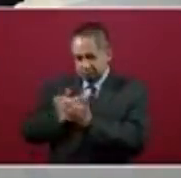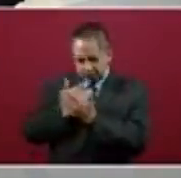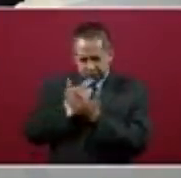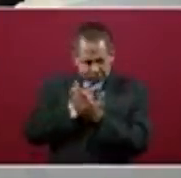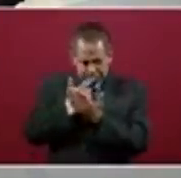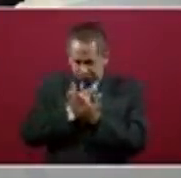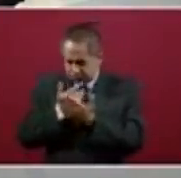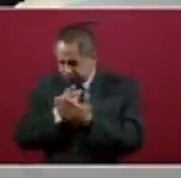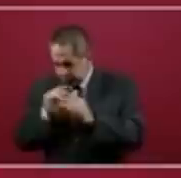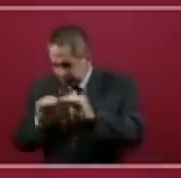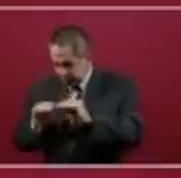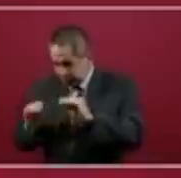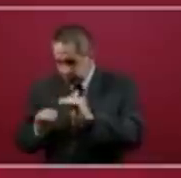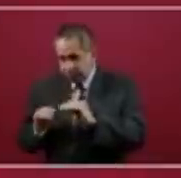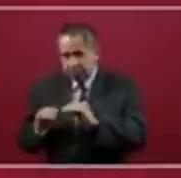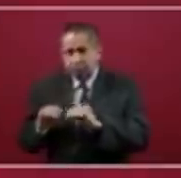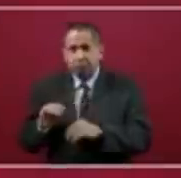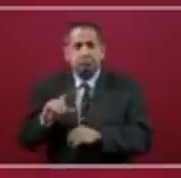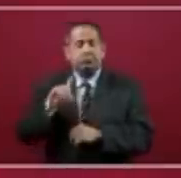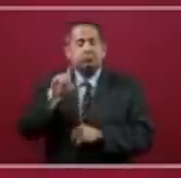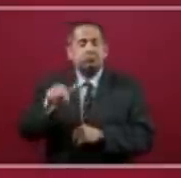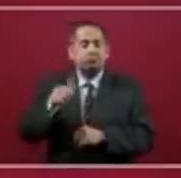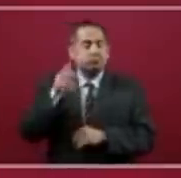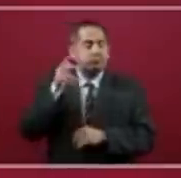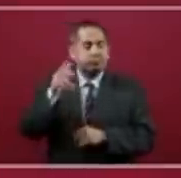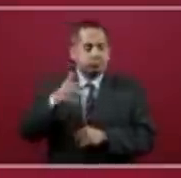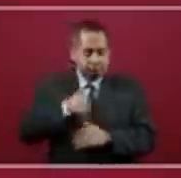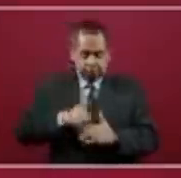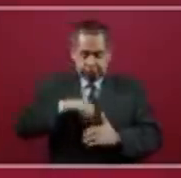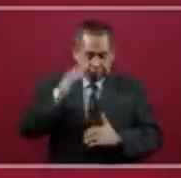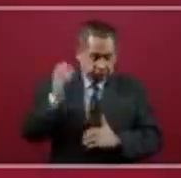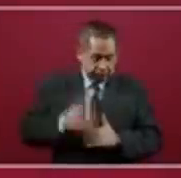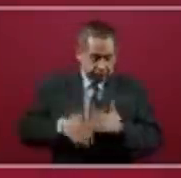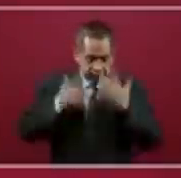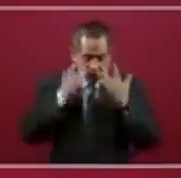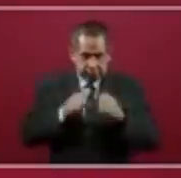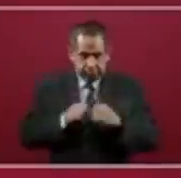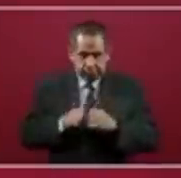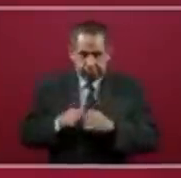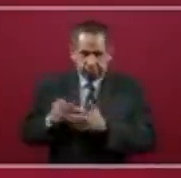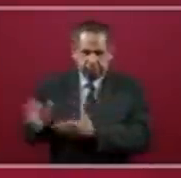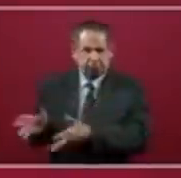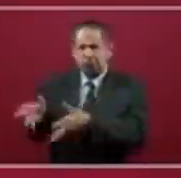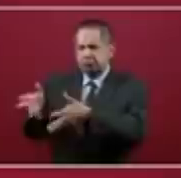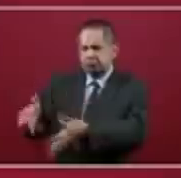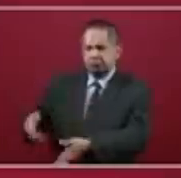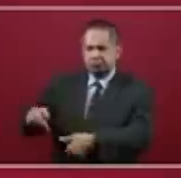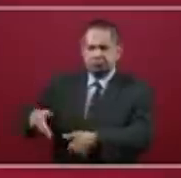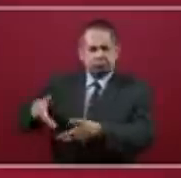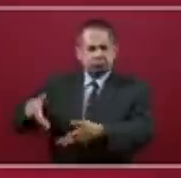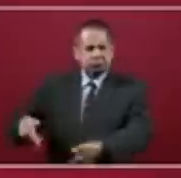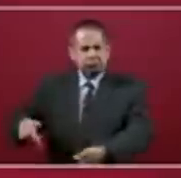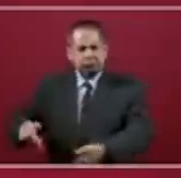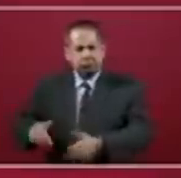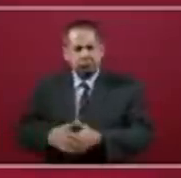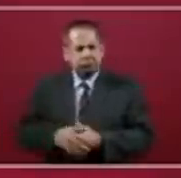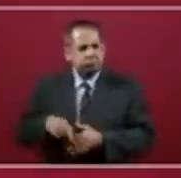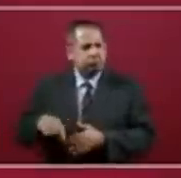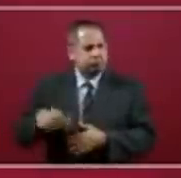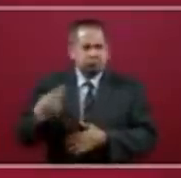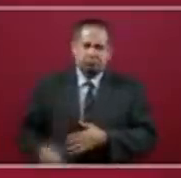Y ya cuando salgamos los vamos a dejar aquí en